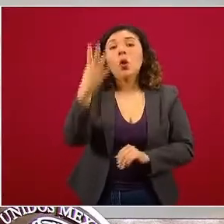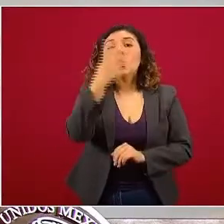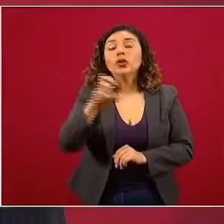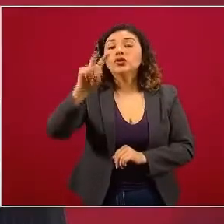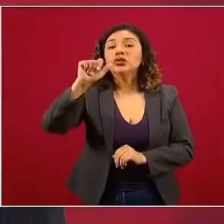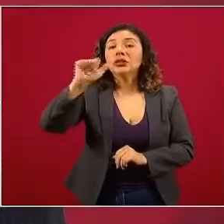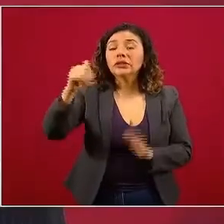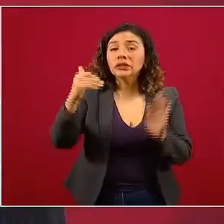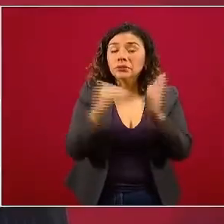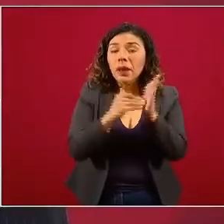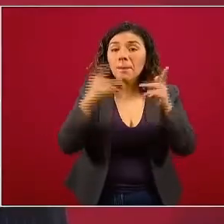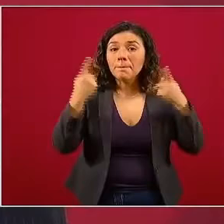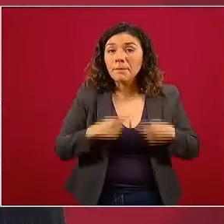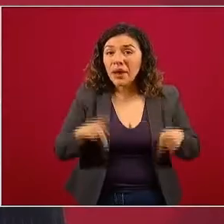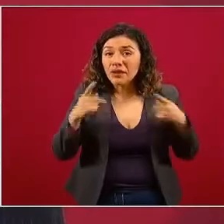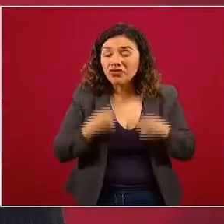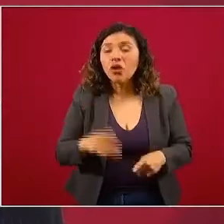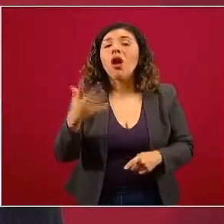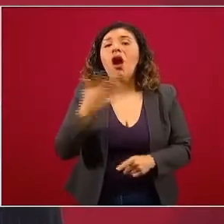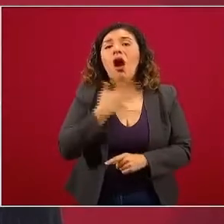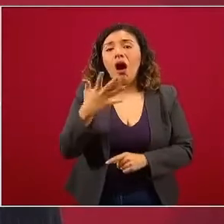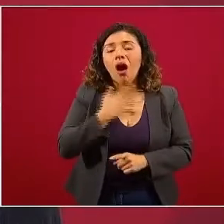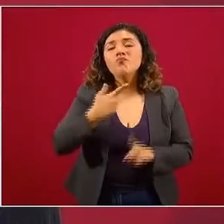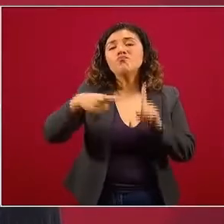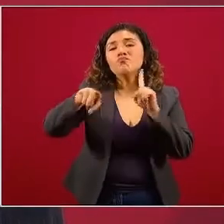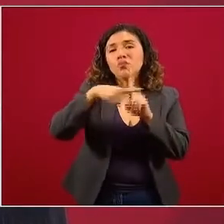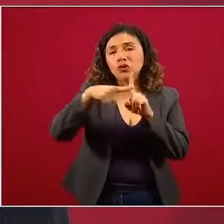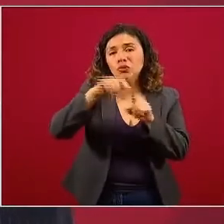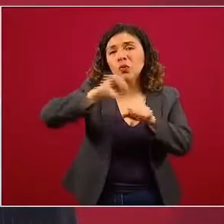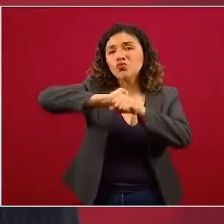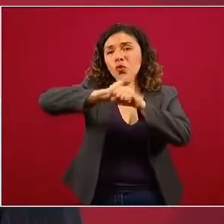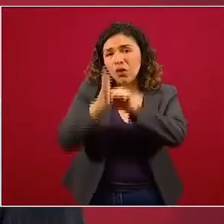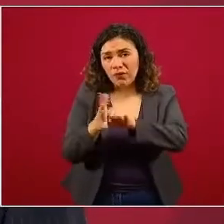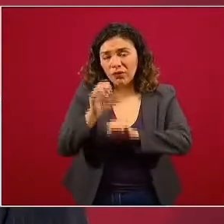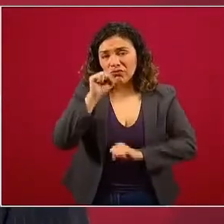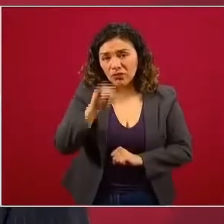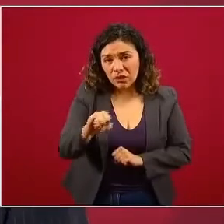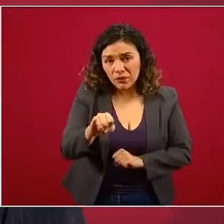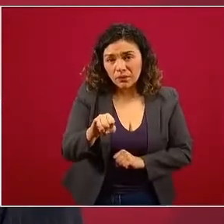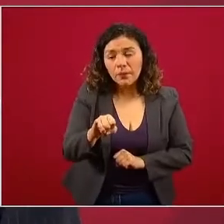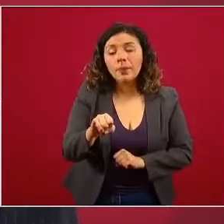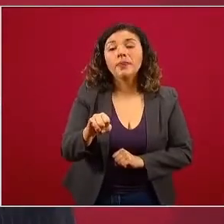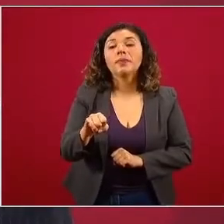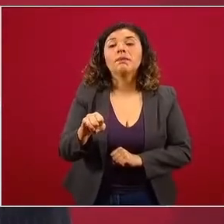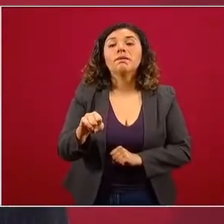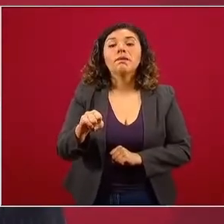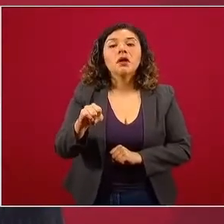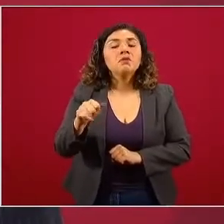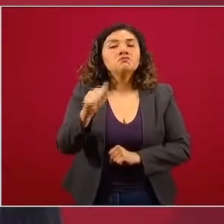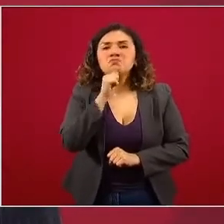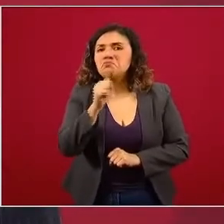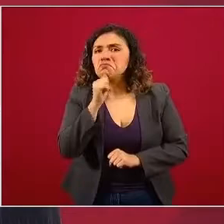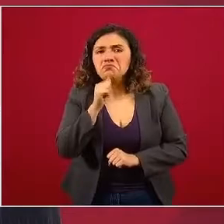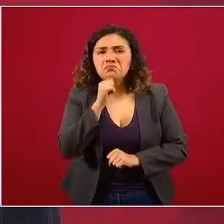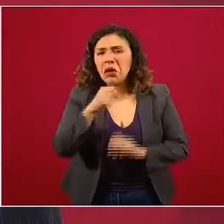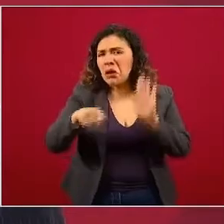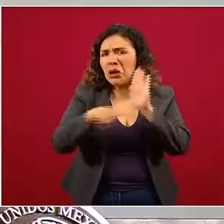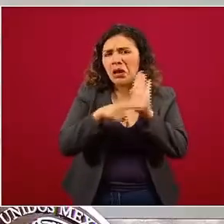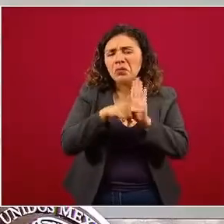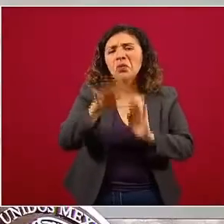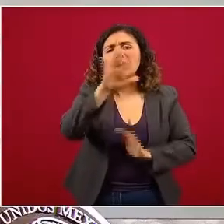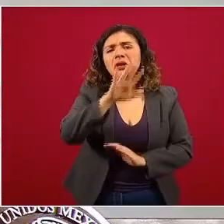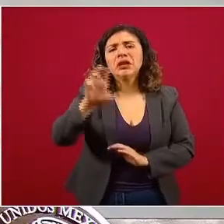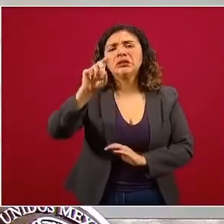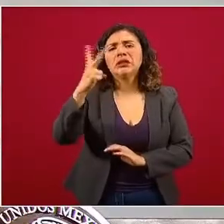486.000 casi personas han resultado positivas o confirmadas y se han descartado